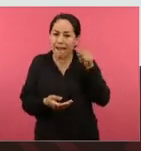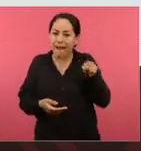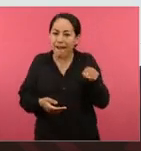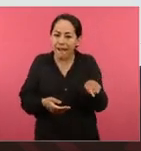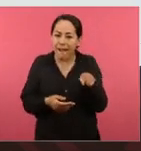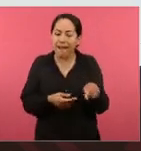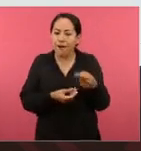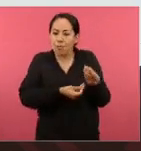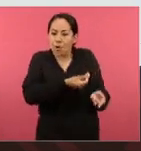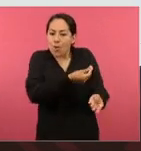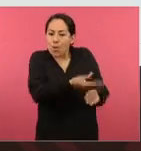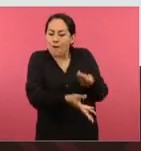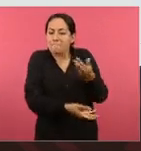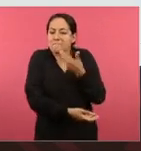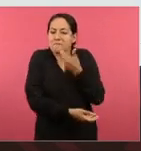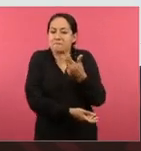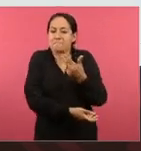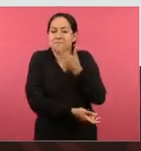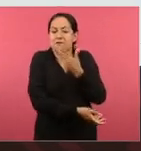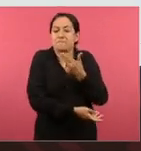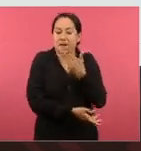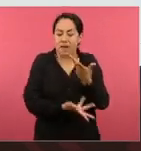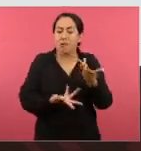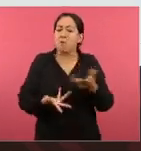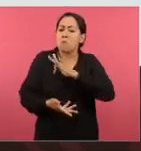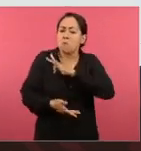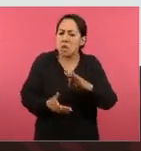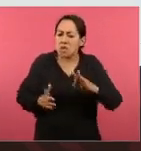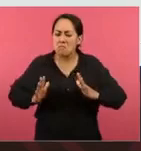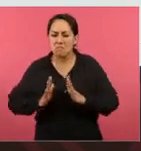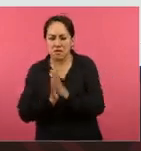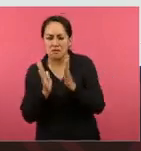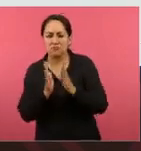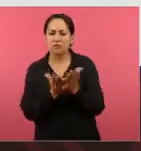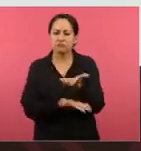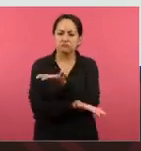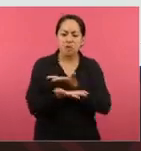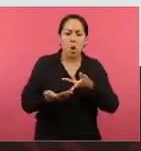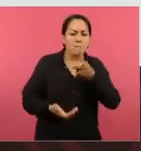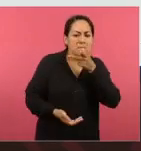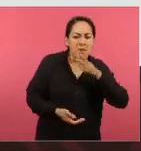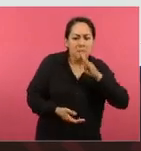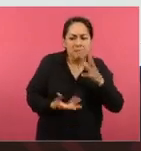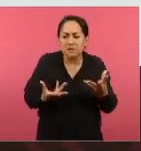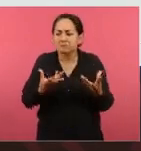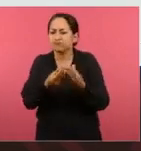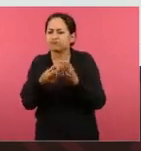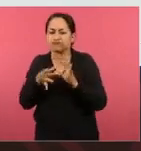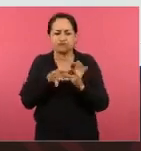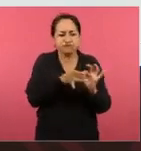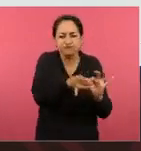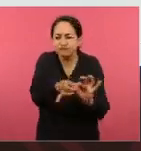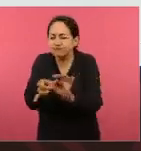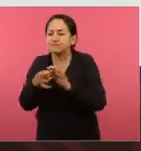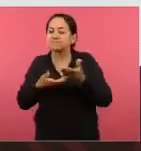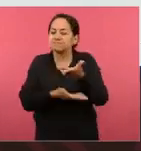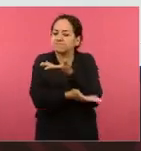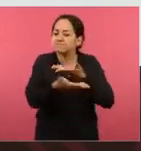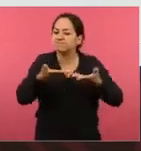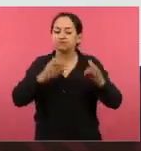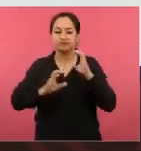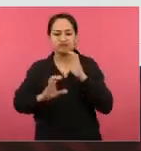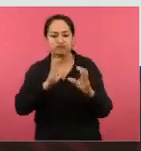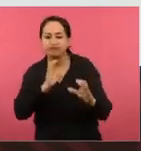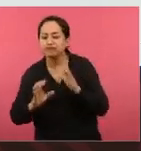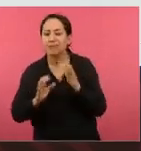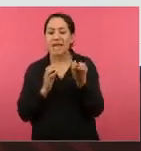la posibilidad de que colaboren con los padres de familia, y digo que colaboren con ellos porque luego no